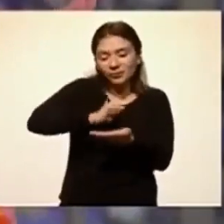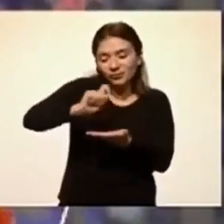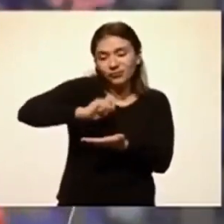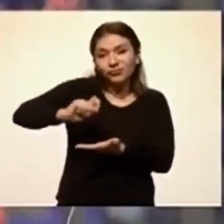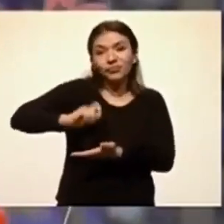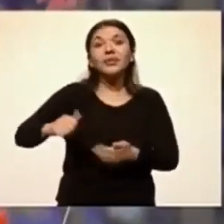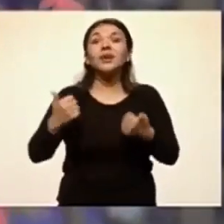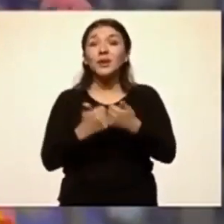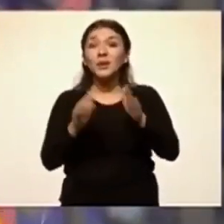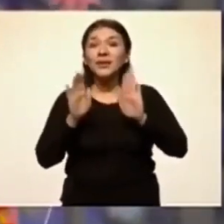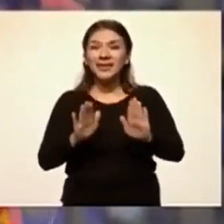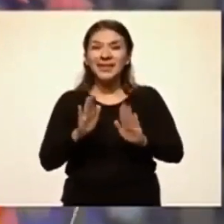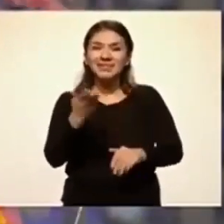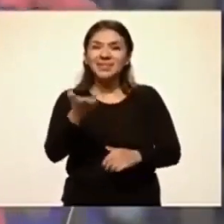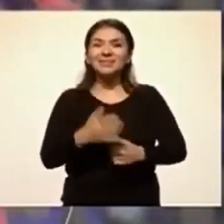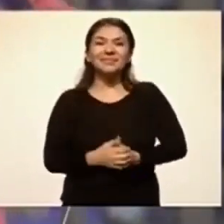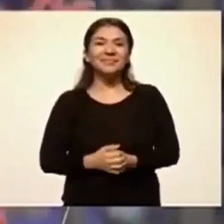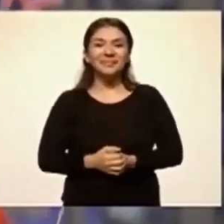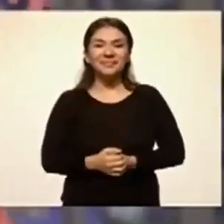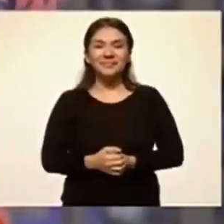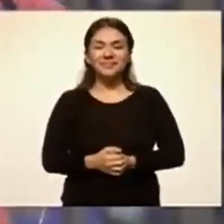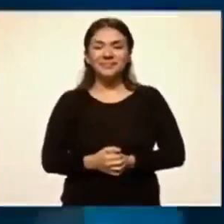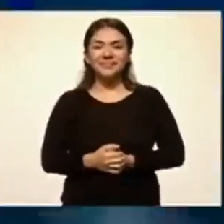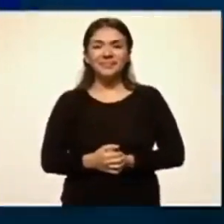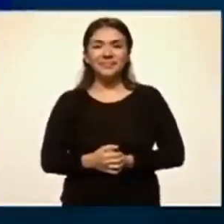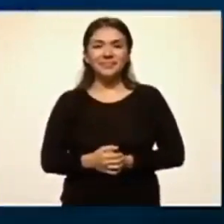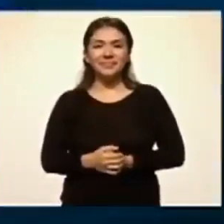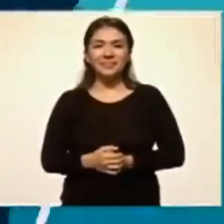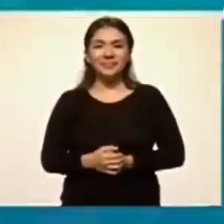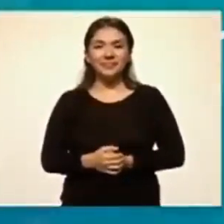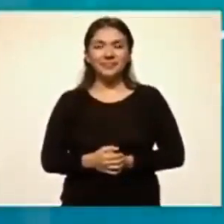responderlas y hacerlas a tu ritmo.